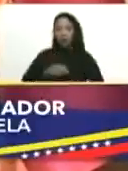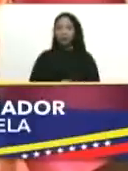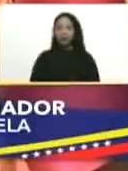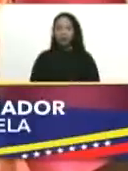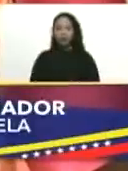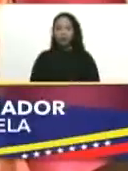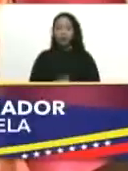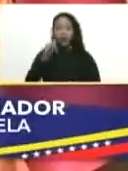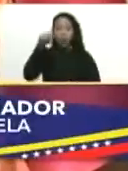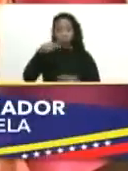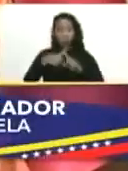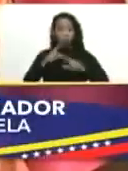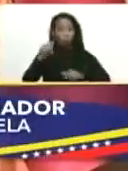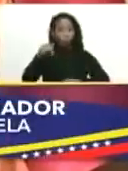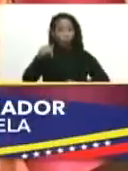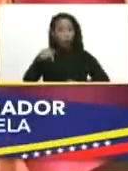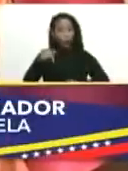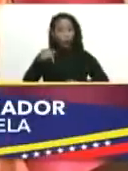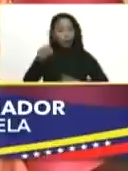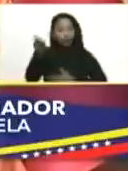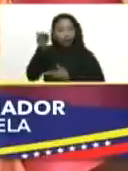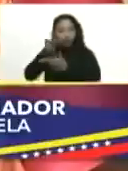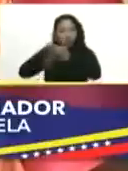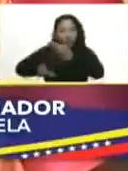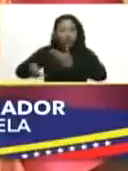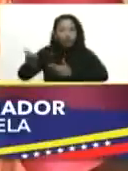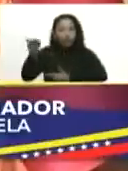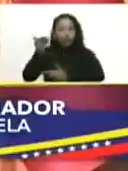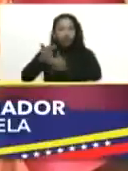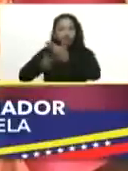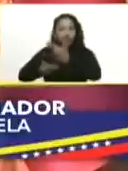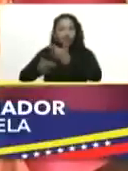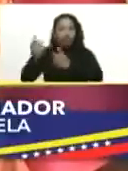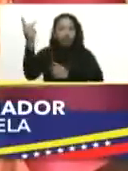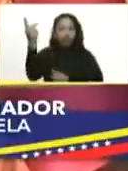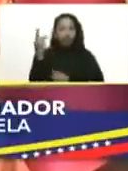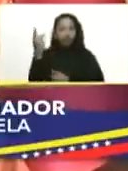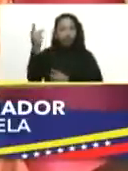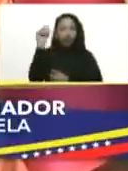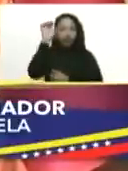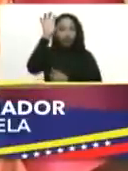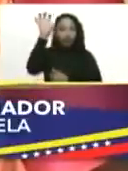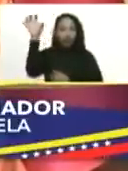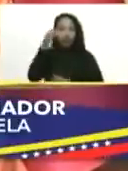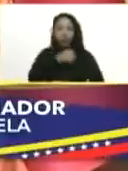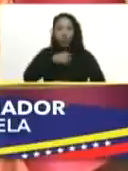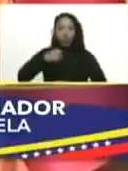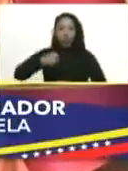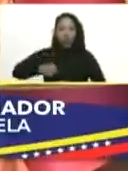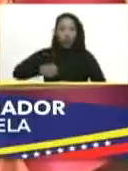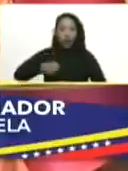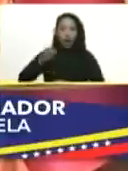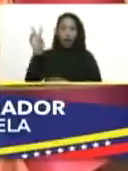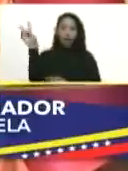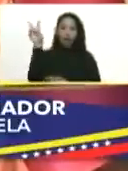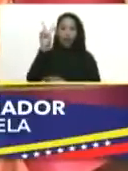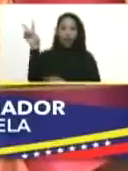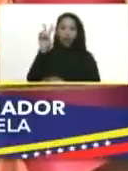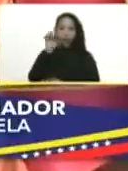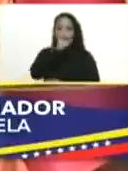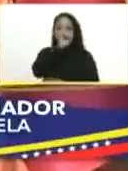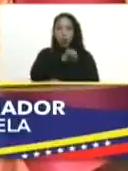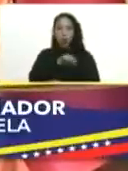Hoy por hoy, las relaciones entre la Gran China y la patria de